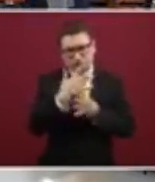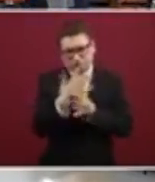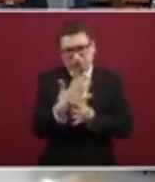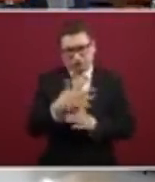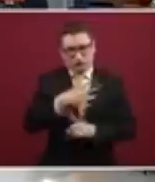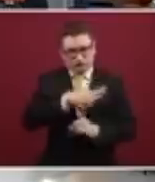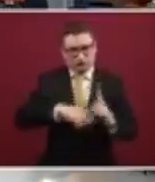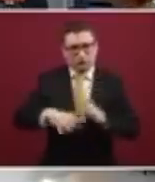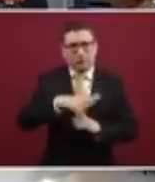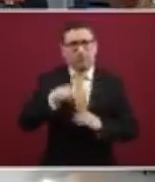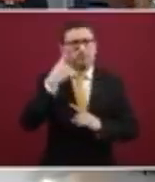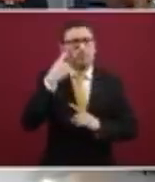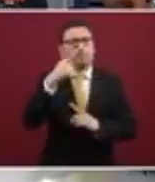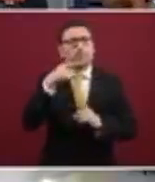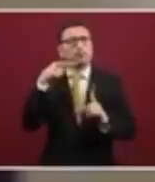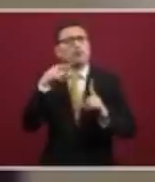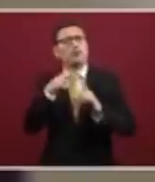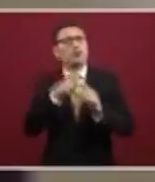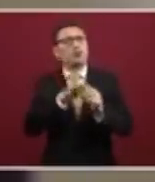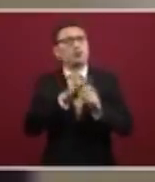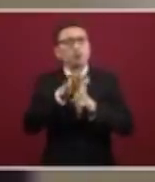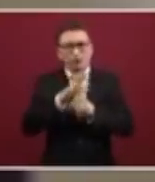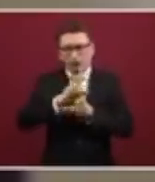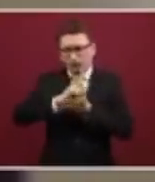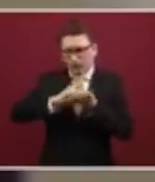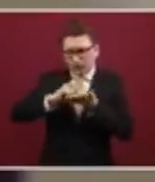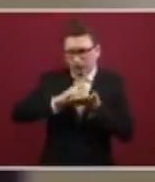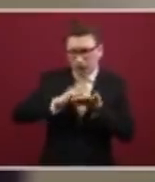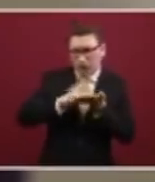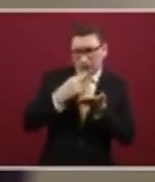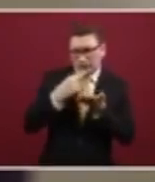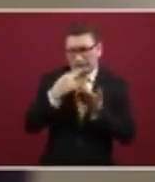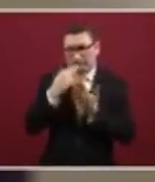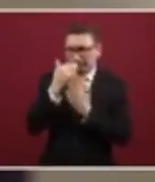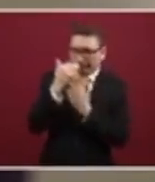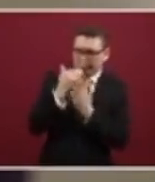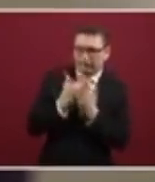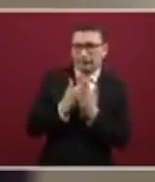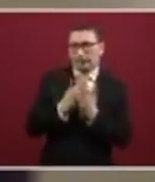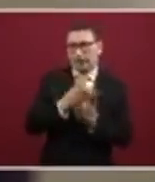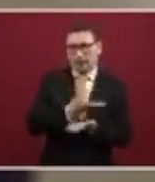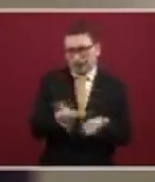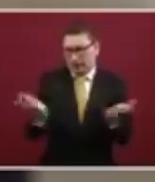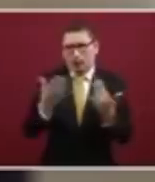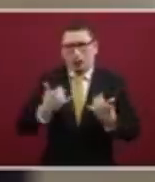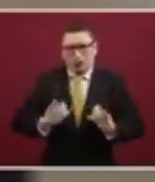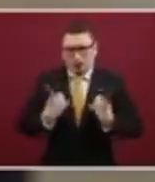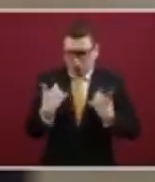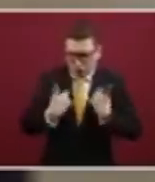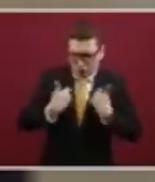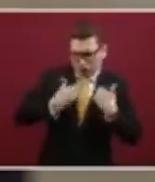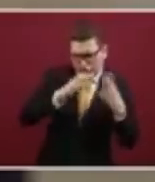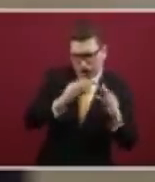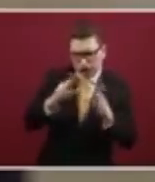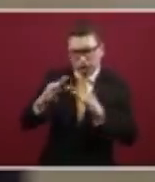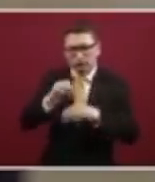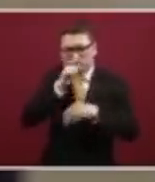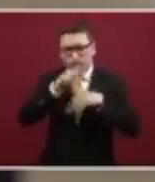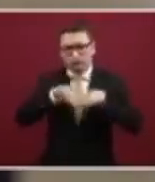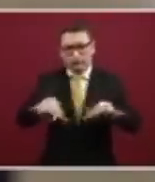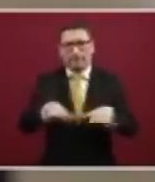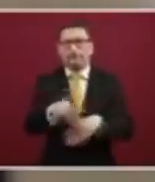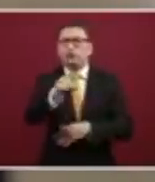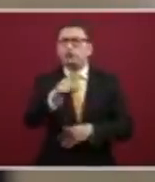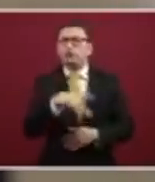para limitar el consumo de drogas dirigidas a los jóvenes, ¿considera usted que